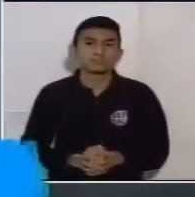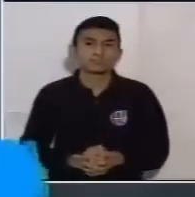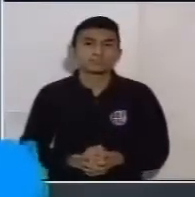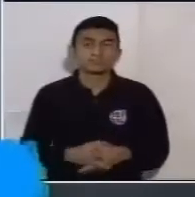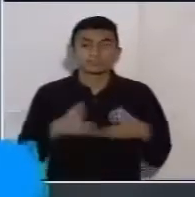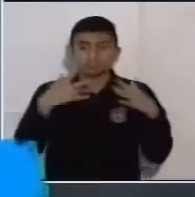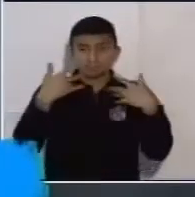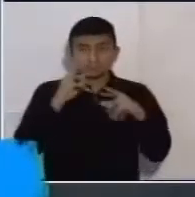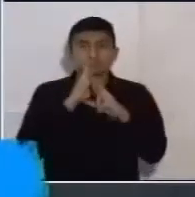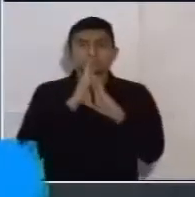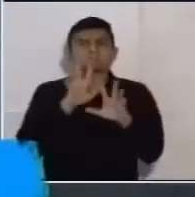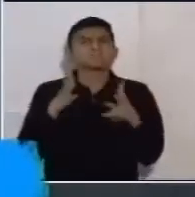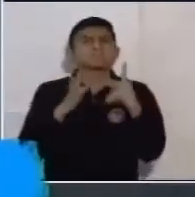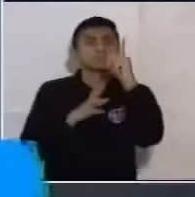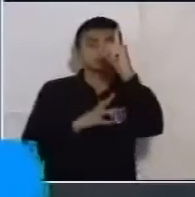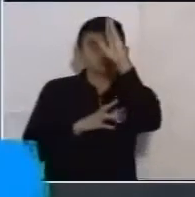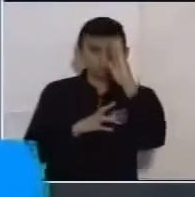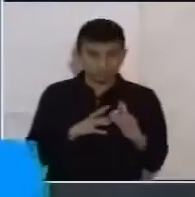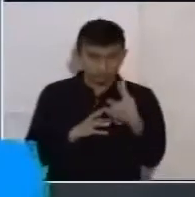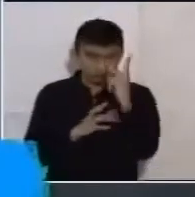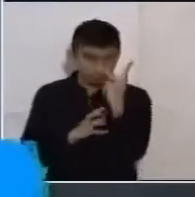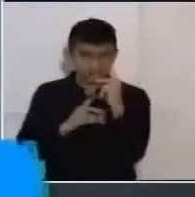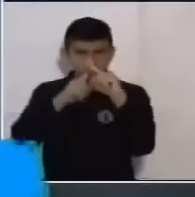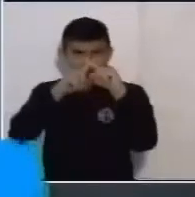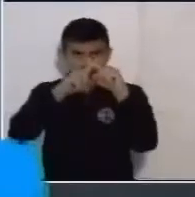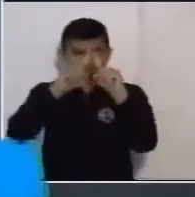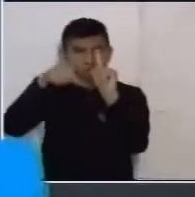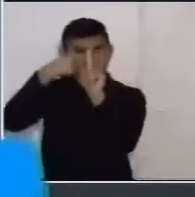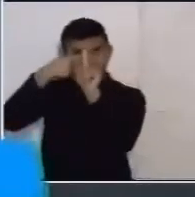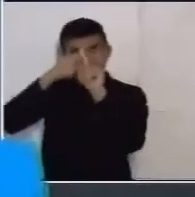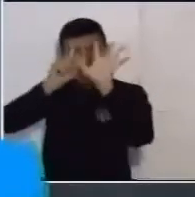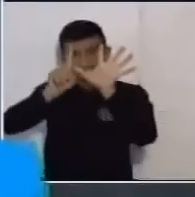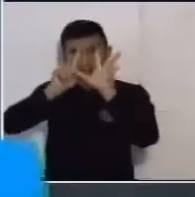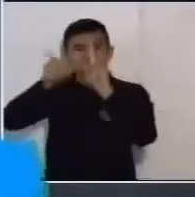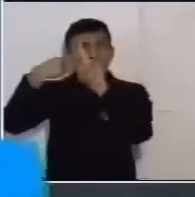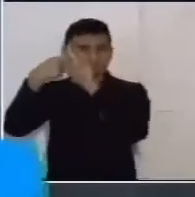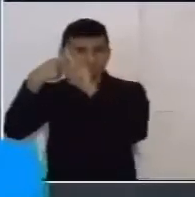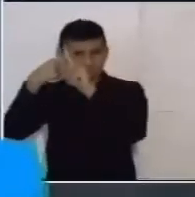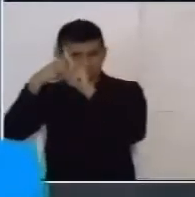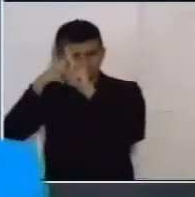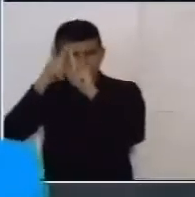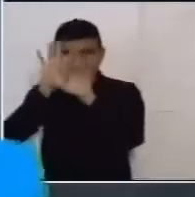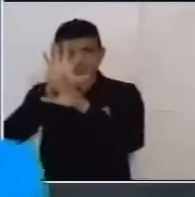Me quedó entonces un medio de x cuadrado más 6x.